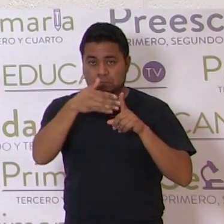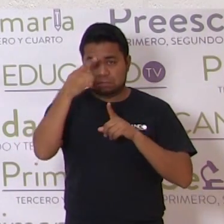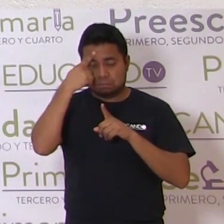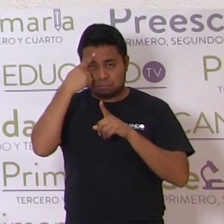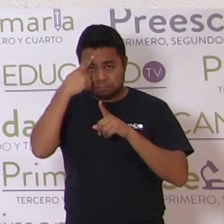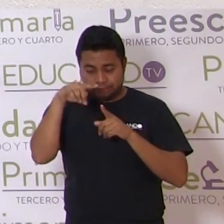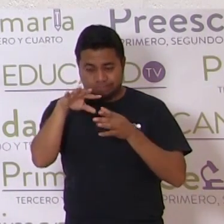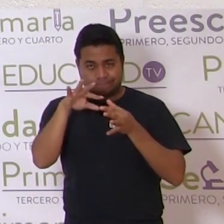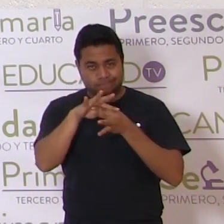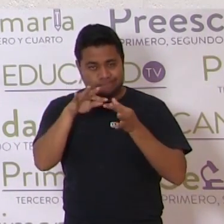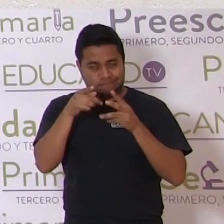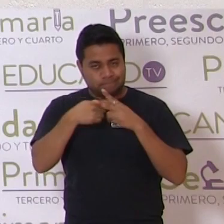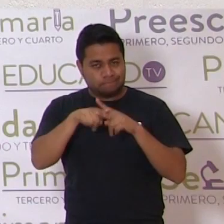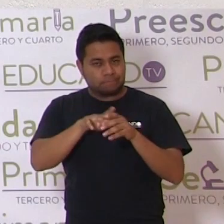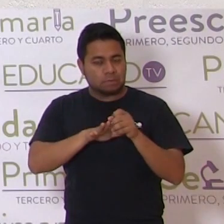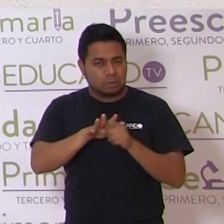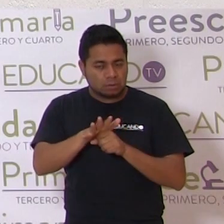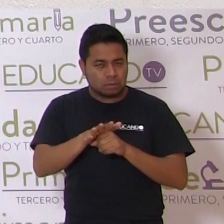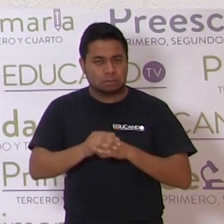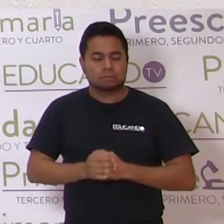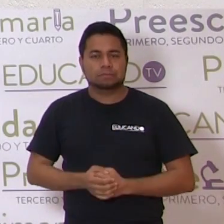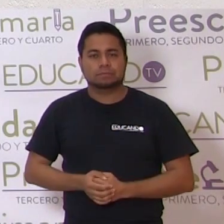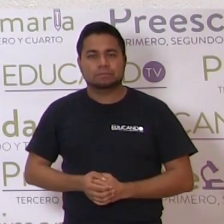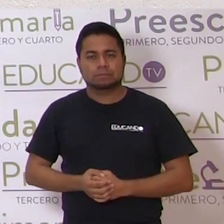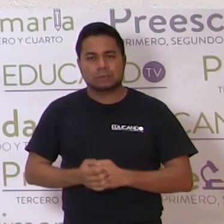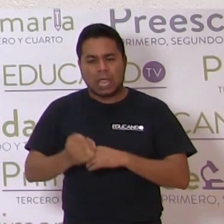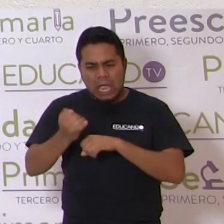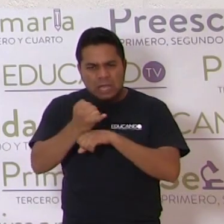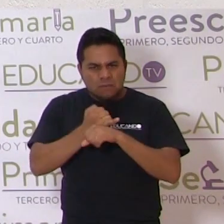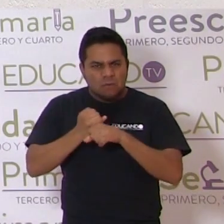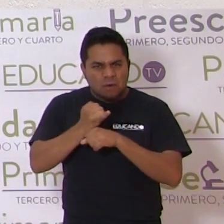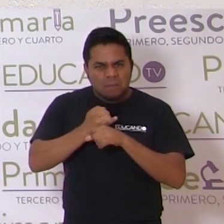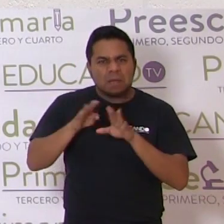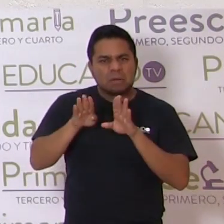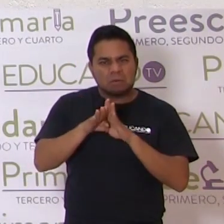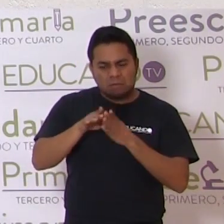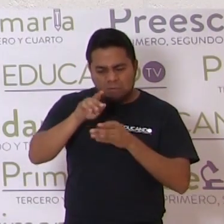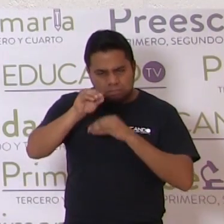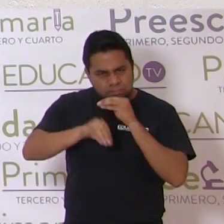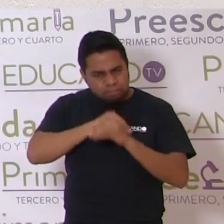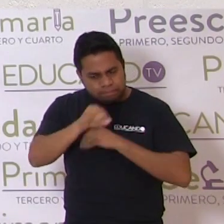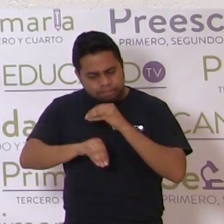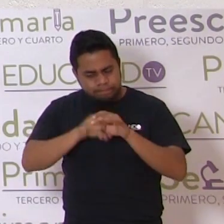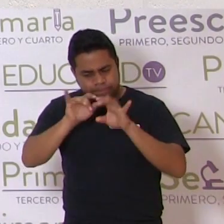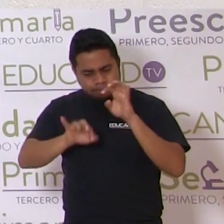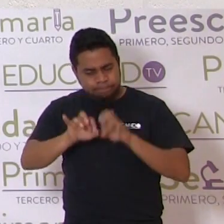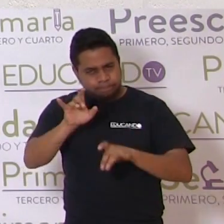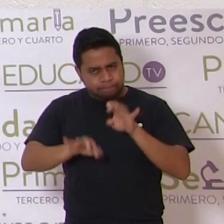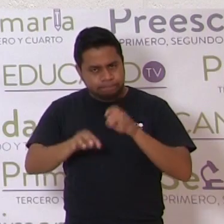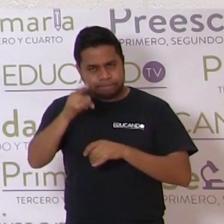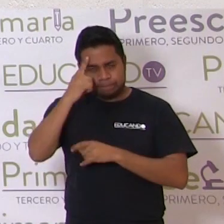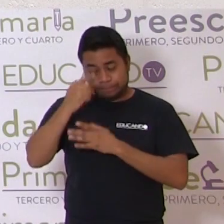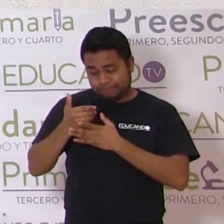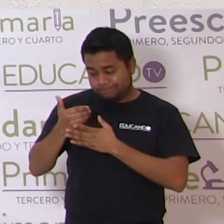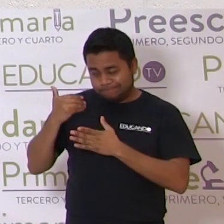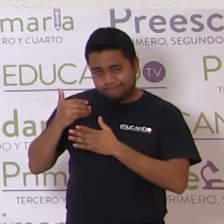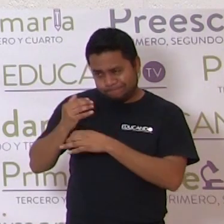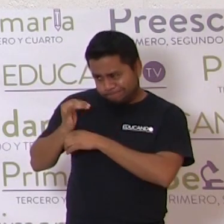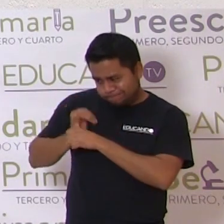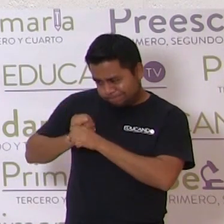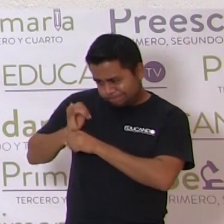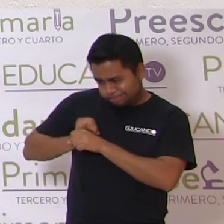aproximar es cómo elaborar un informe de un experimento